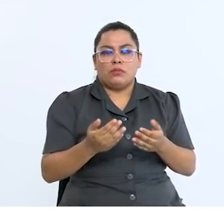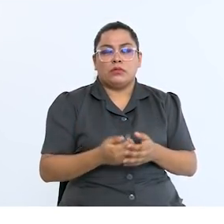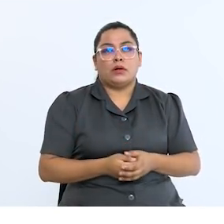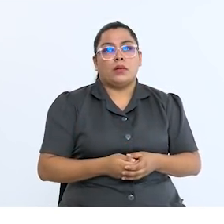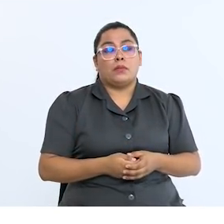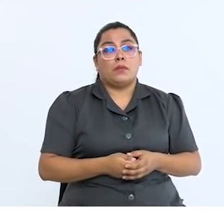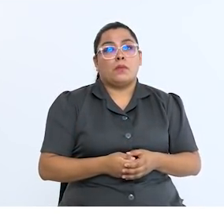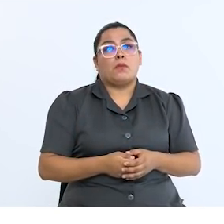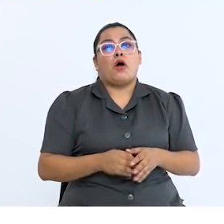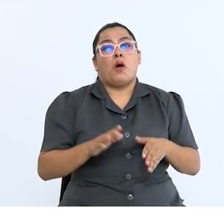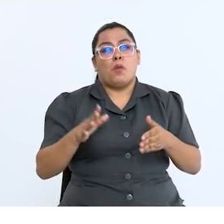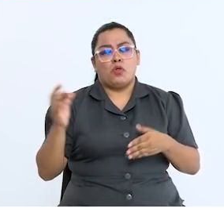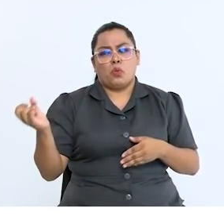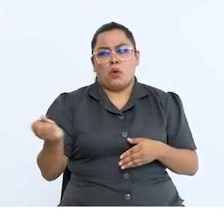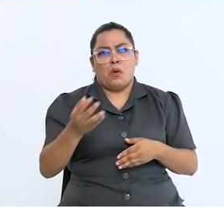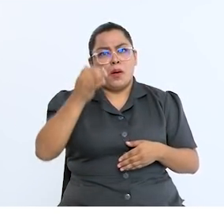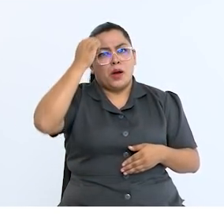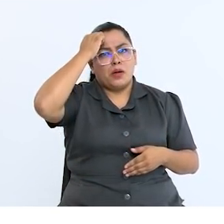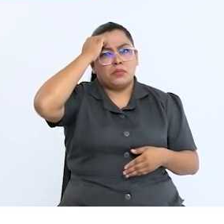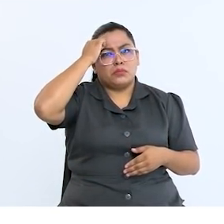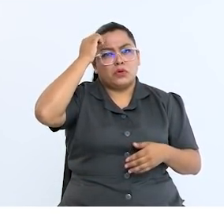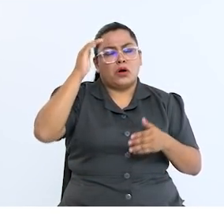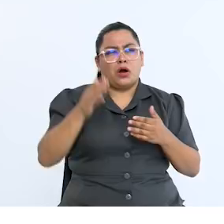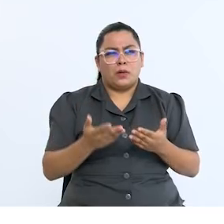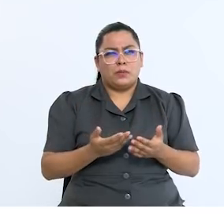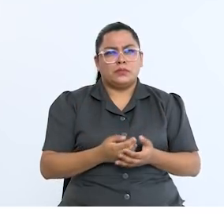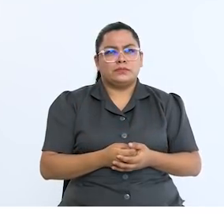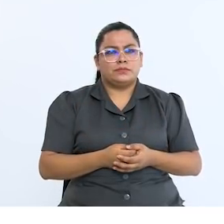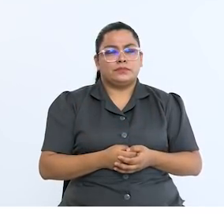¿Con qué cuentan ellos para este nuevo aprendizaje?